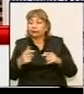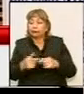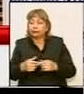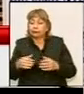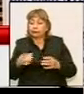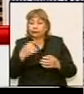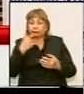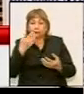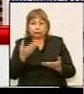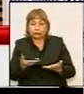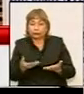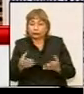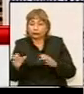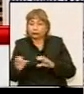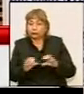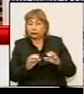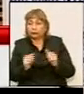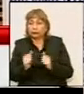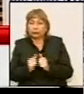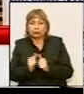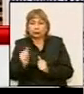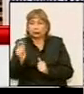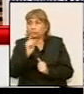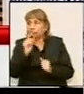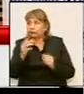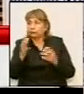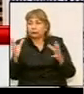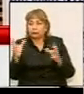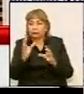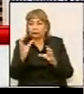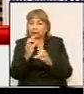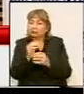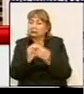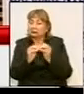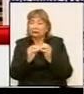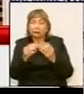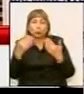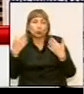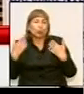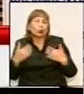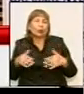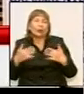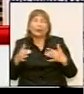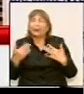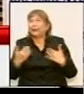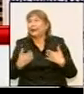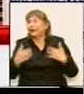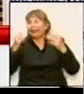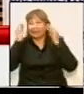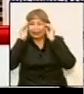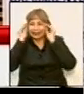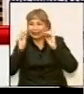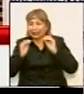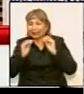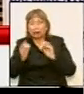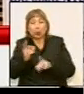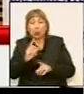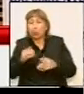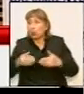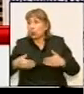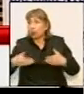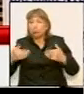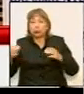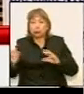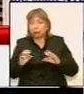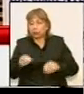una adecuada gestión y recursos se pueden resolver. Es un crimen tener la oportunidad y los recursos y no poder hacerlo.